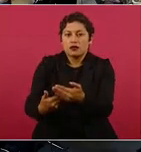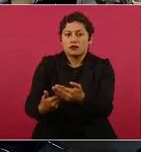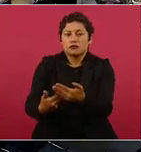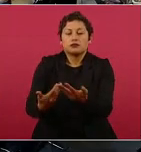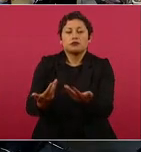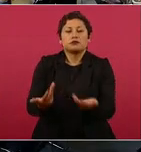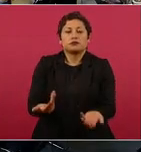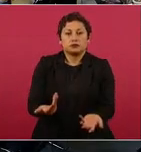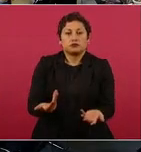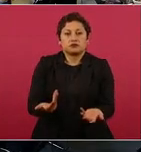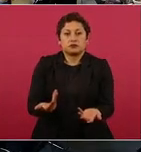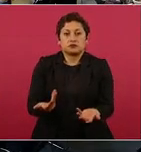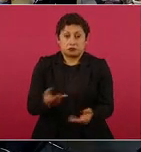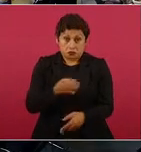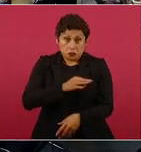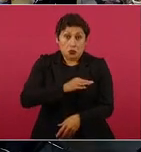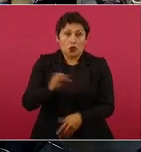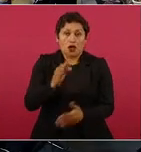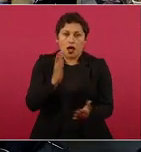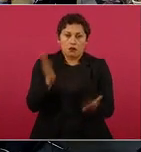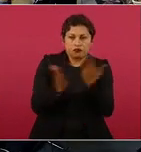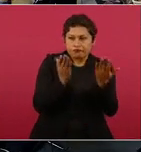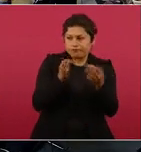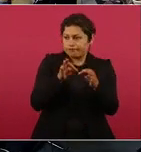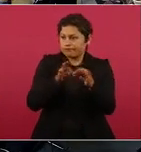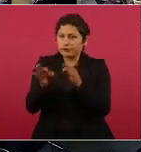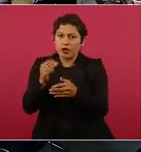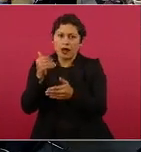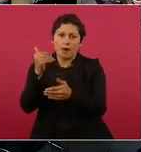y se podía, con el estudio, con el trabajo,